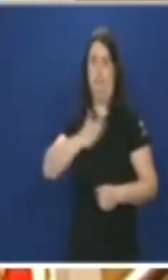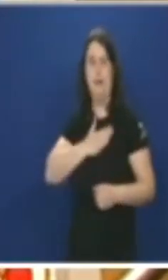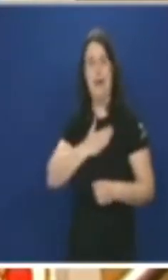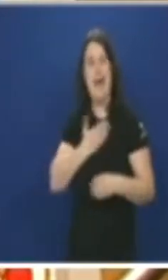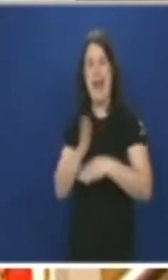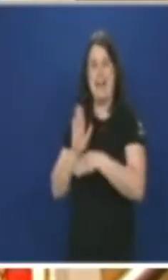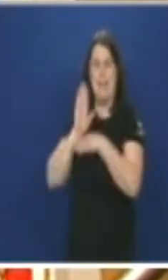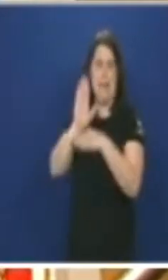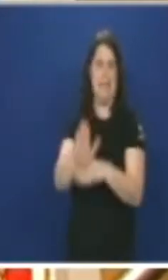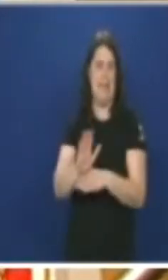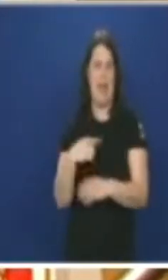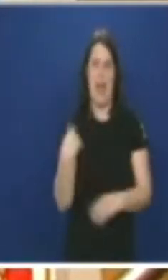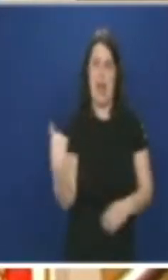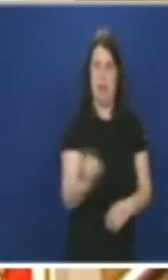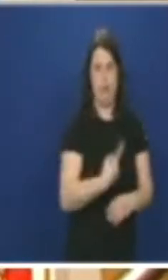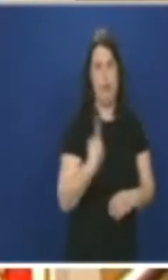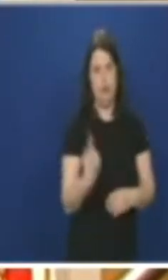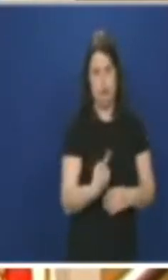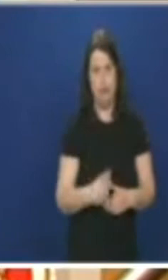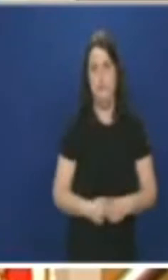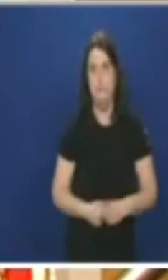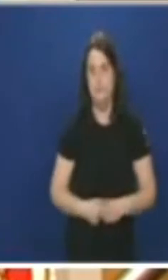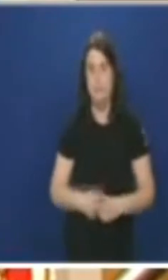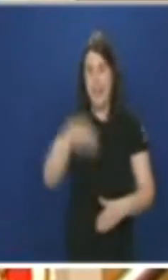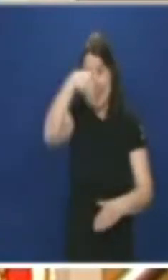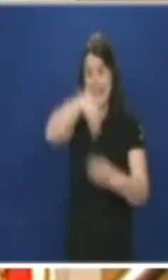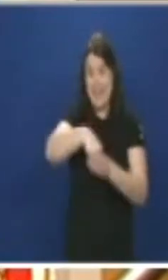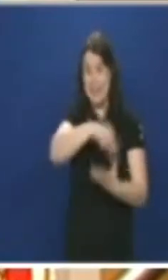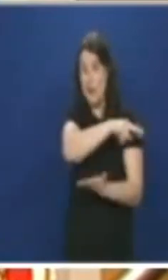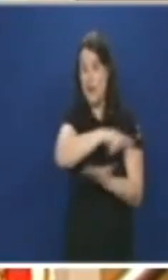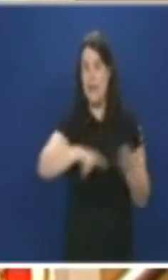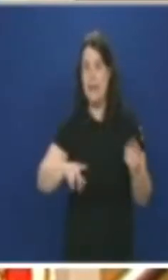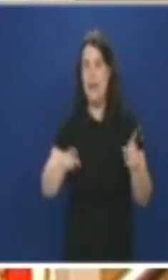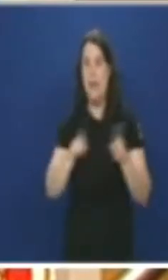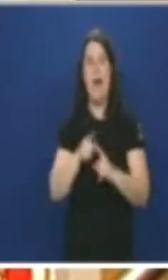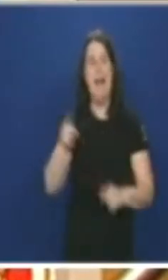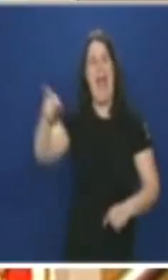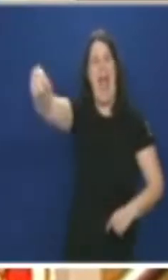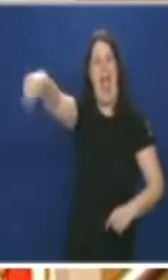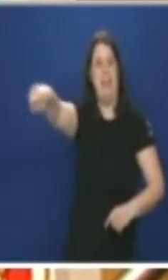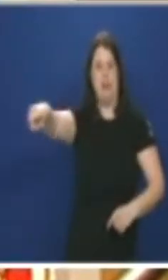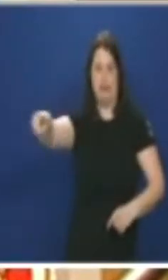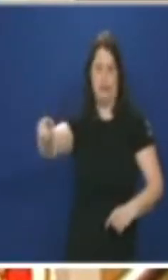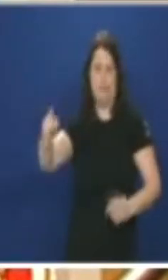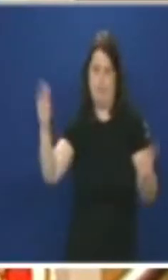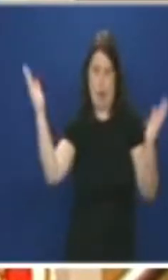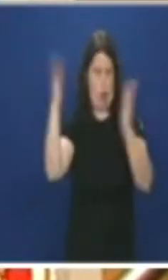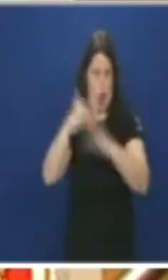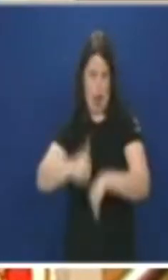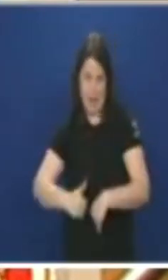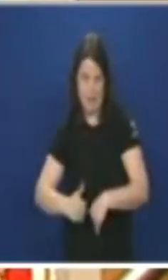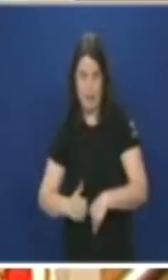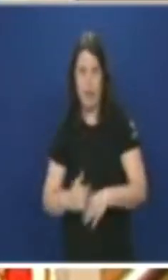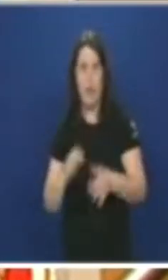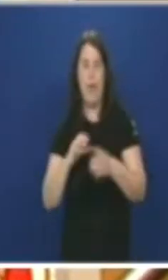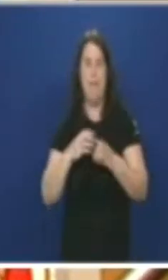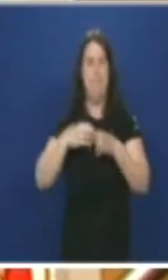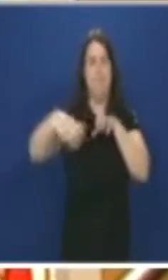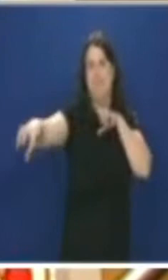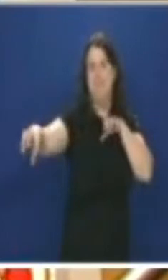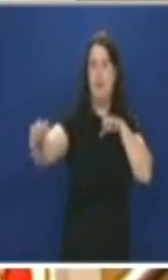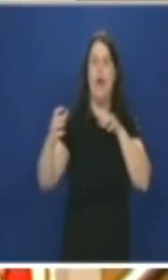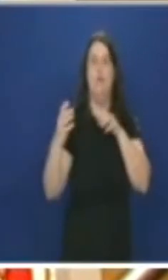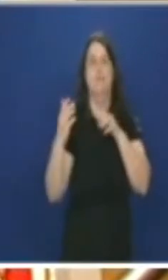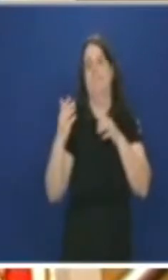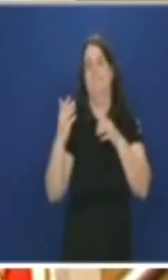representa a todos. Dentro de Galicia non existe un eles cos que nos separe un muro